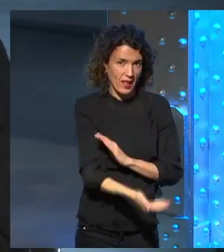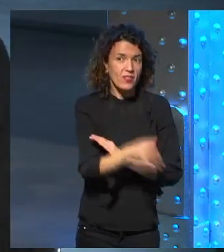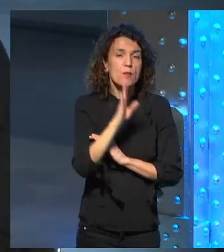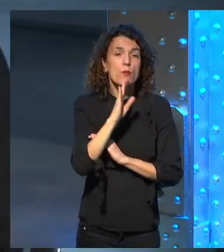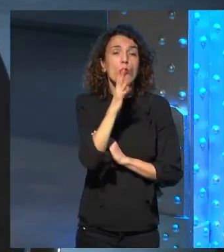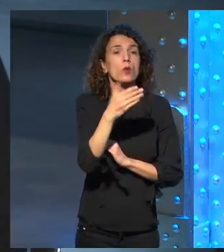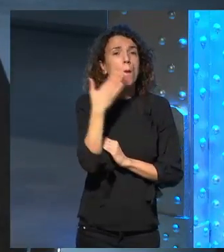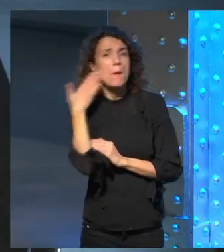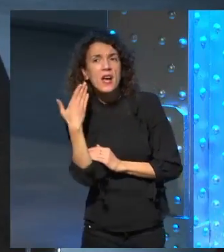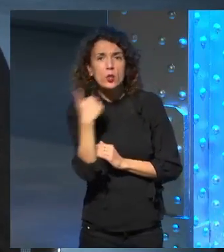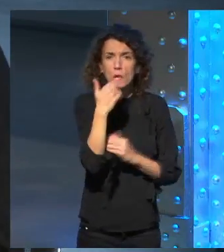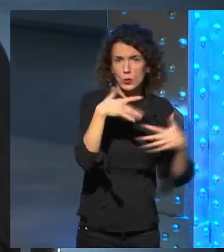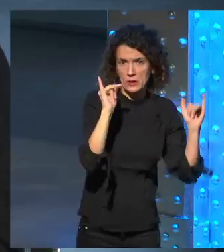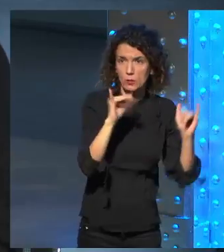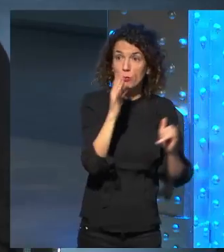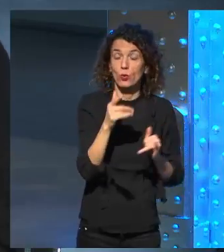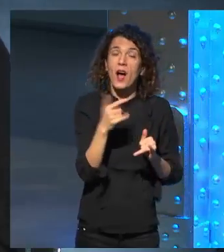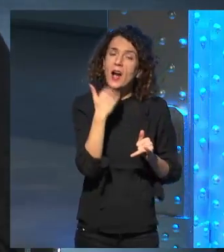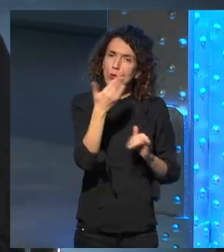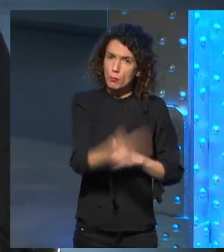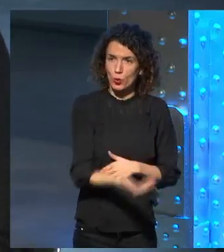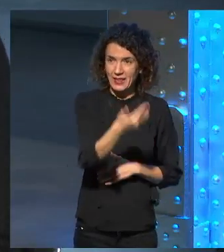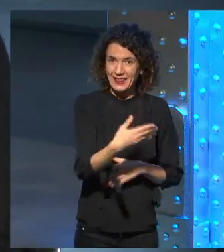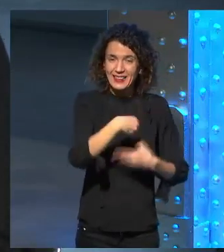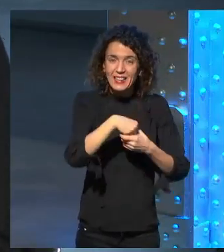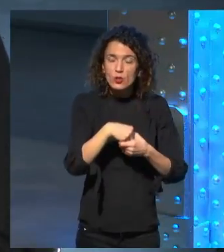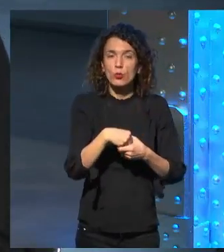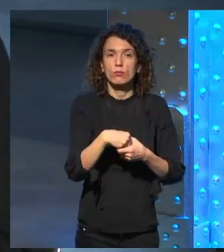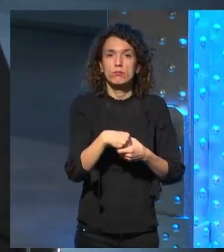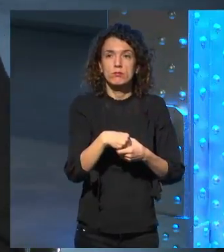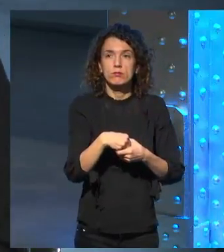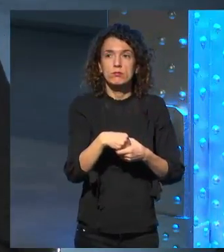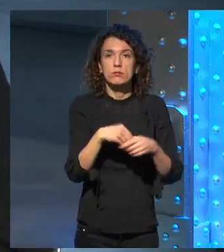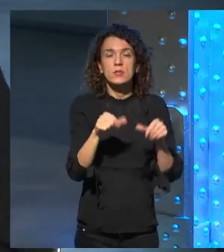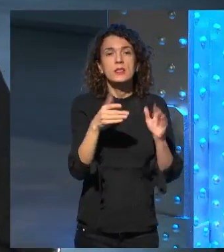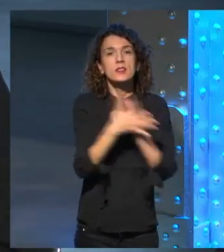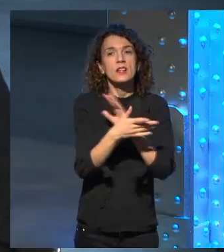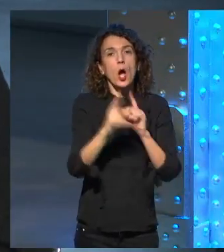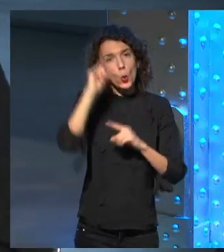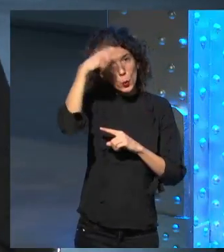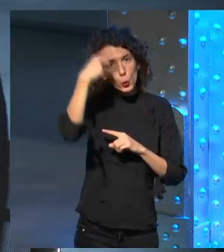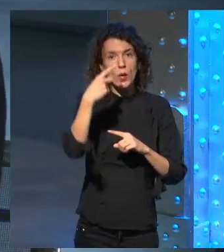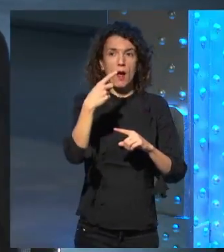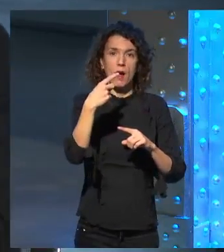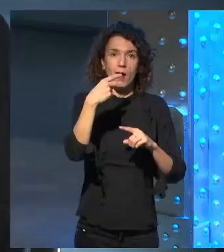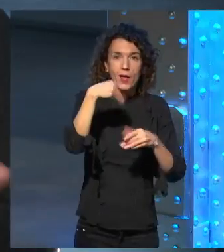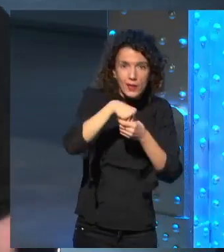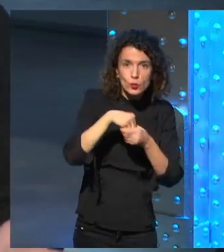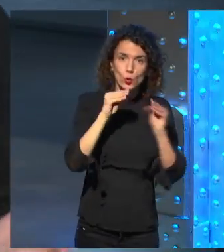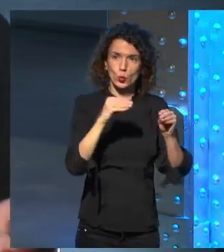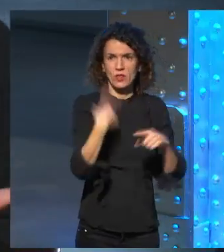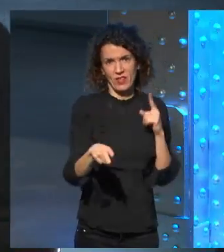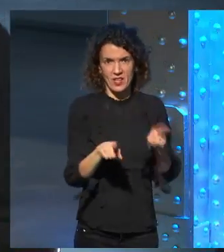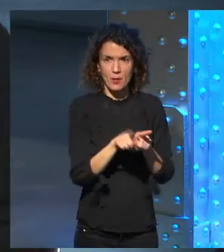pero no por el mérito ni por nada, sino que es simplemente representativo de una manera de situarnos culturalmente, ¿no? De salir del gueto